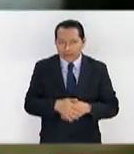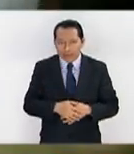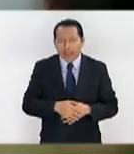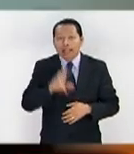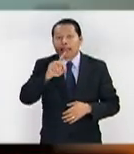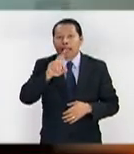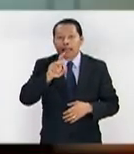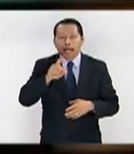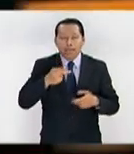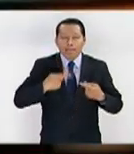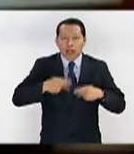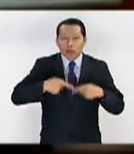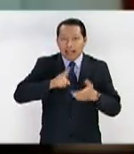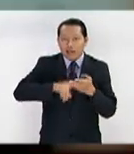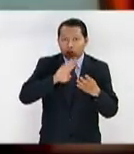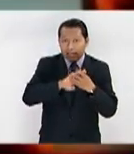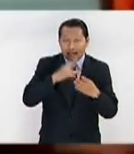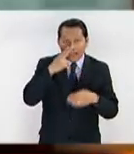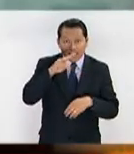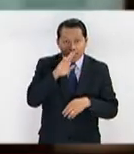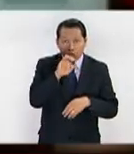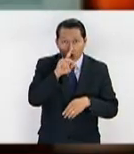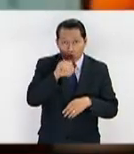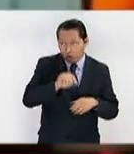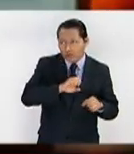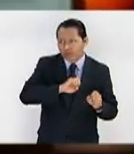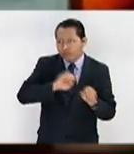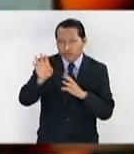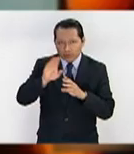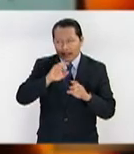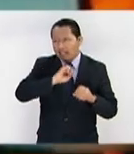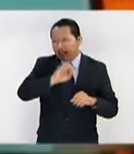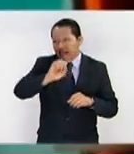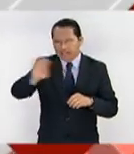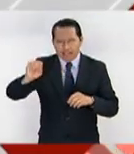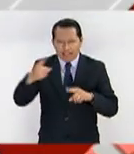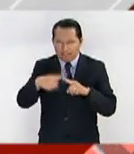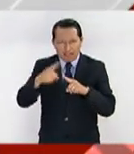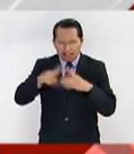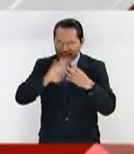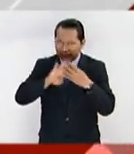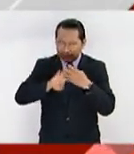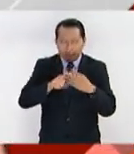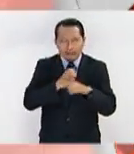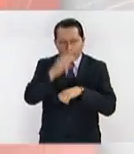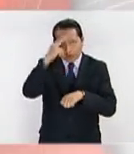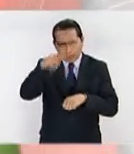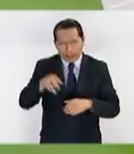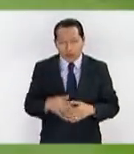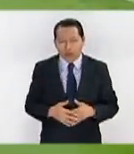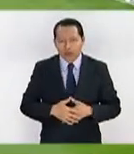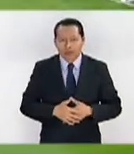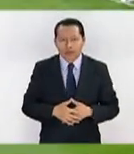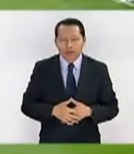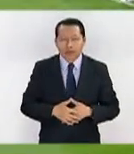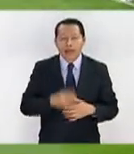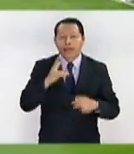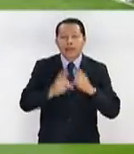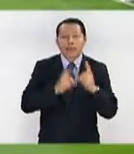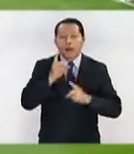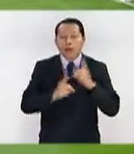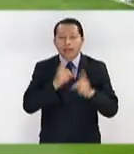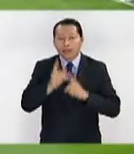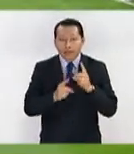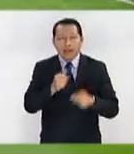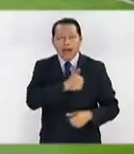30 internos del penal Nesa Bordo fueron trasladados a otras prisiones del Estado de México. Y en los